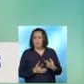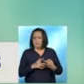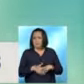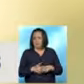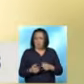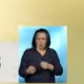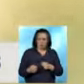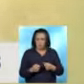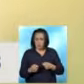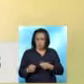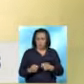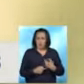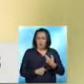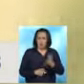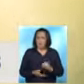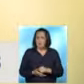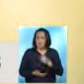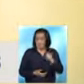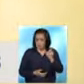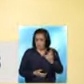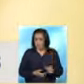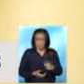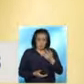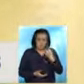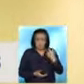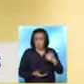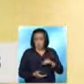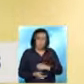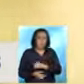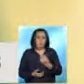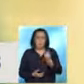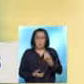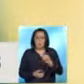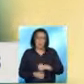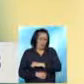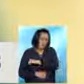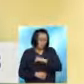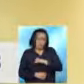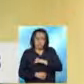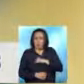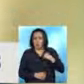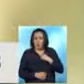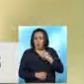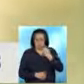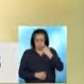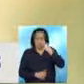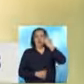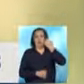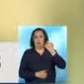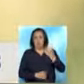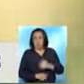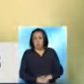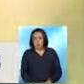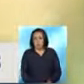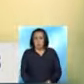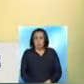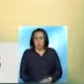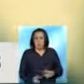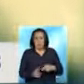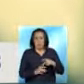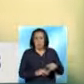el forcejeo, que terminó con Álvarez Caguana aturdido, al recibir un fuerte codazo en el ojo.